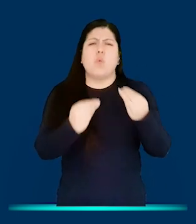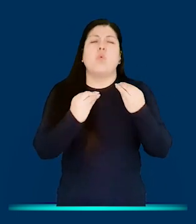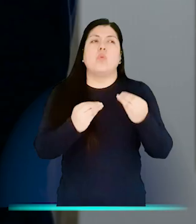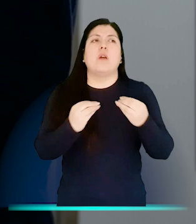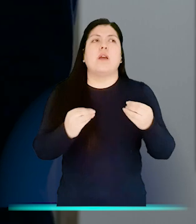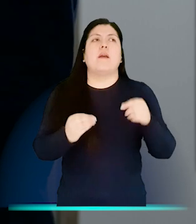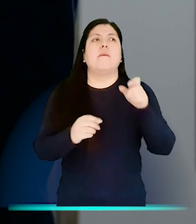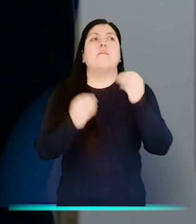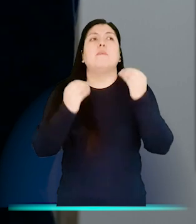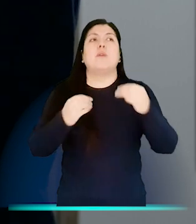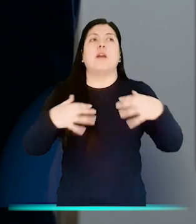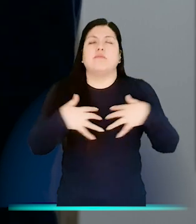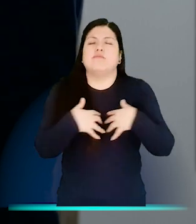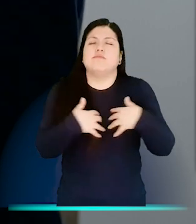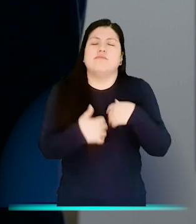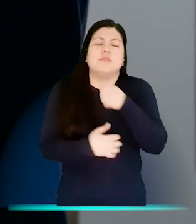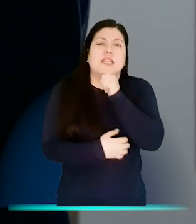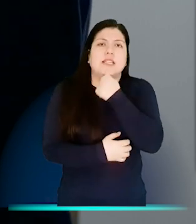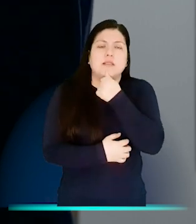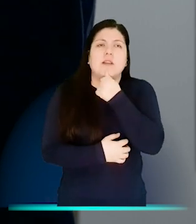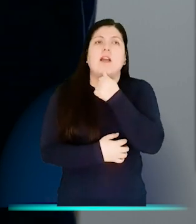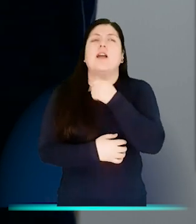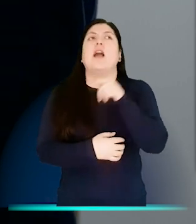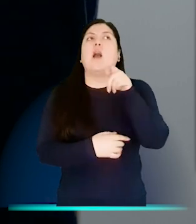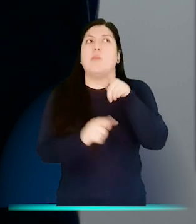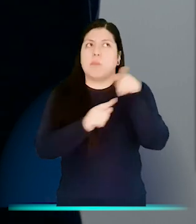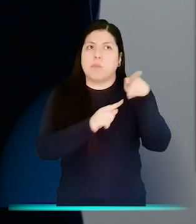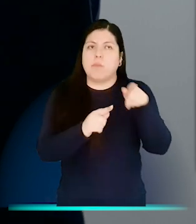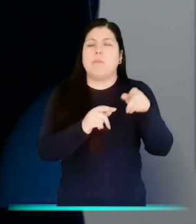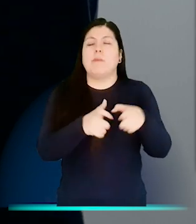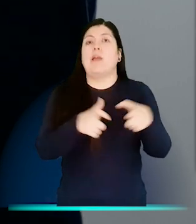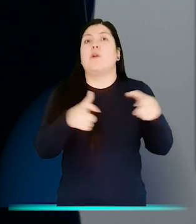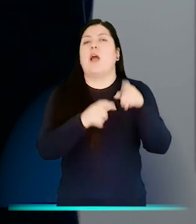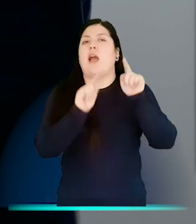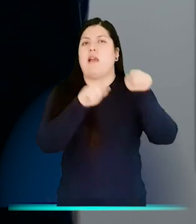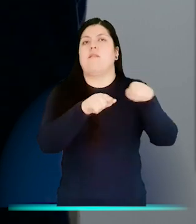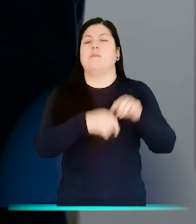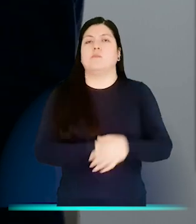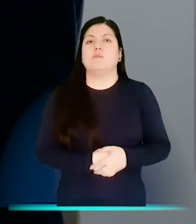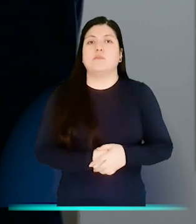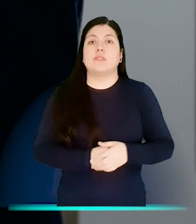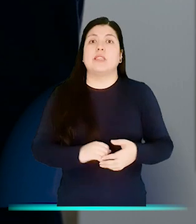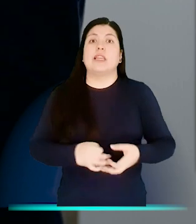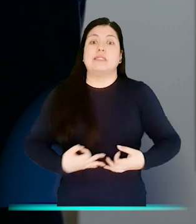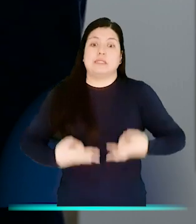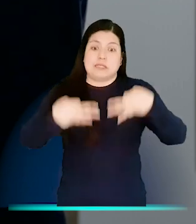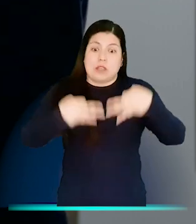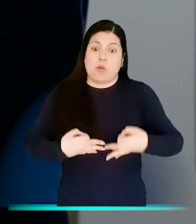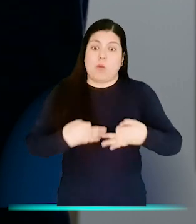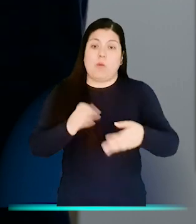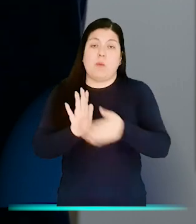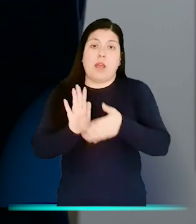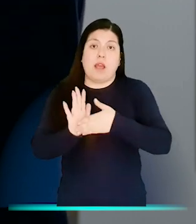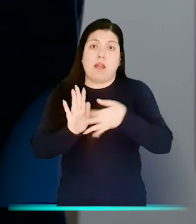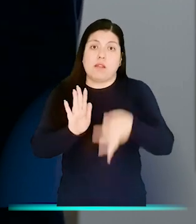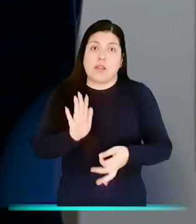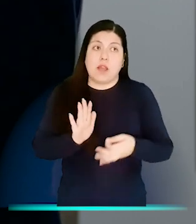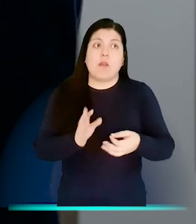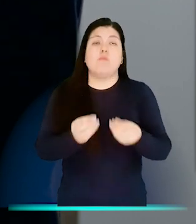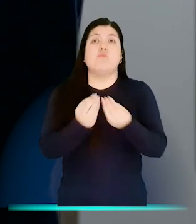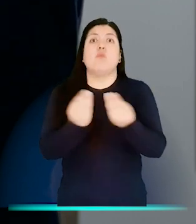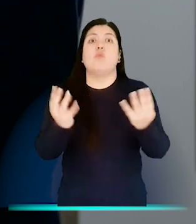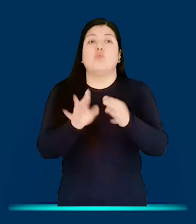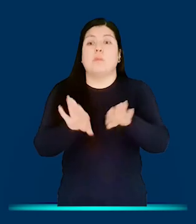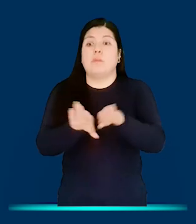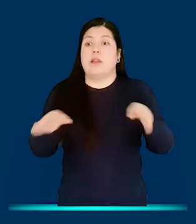conflicto armado, donde la mayor cantidad de víctimas del país está focalizada. Entonces, para poder garantizar la seguridad, se